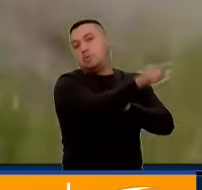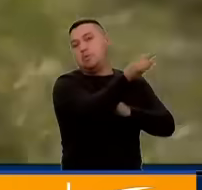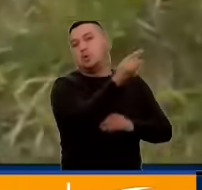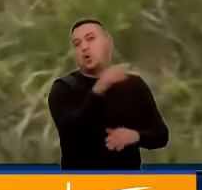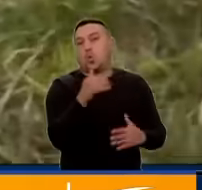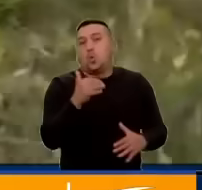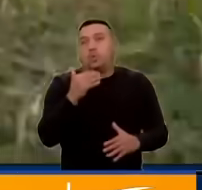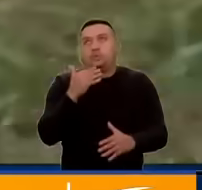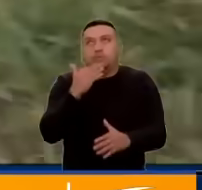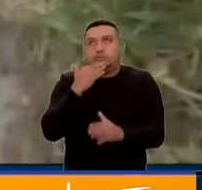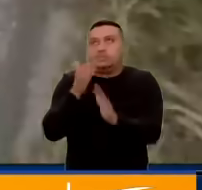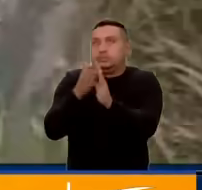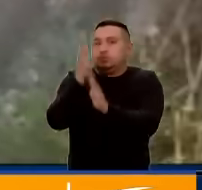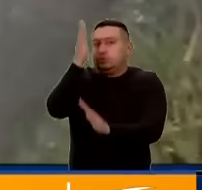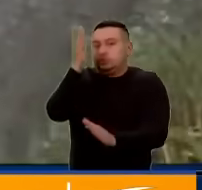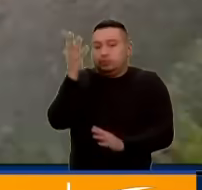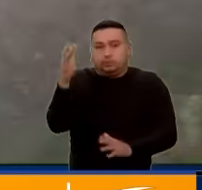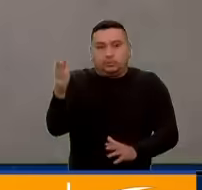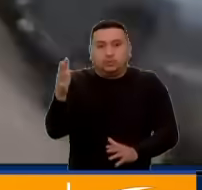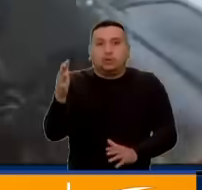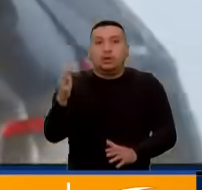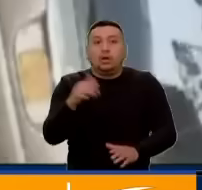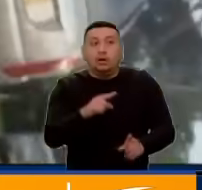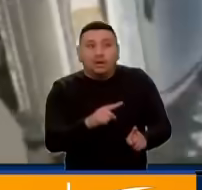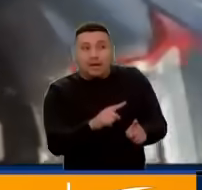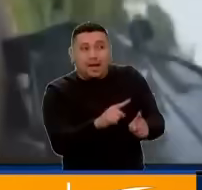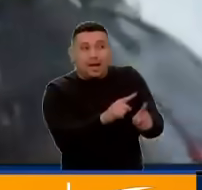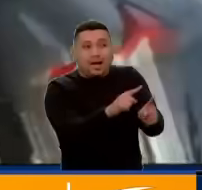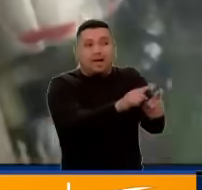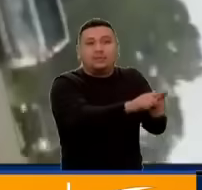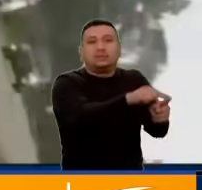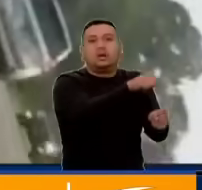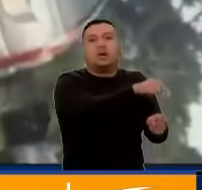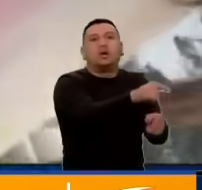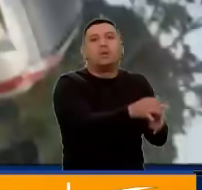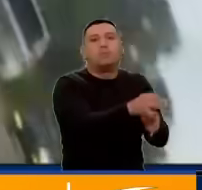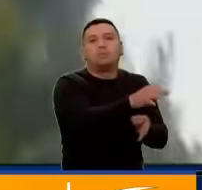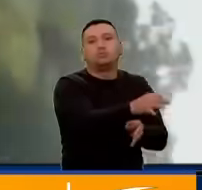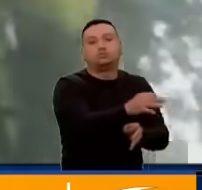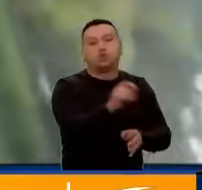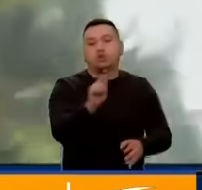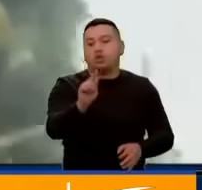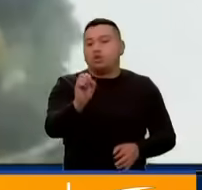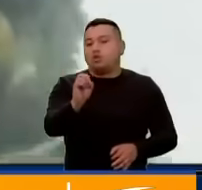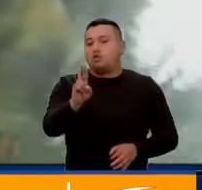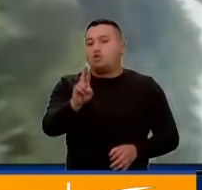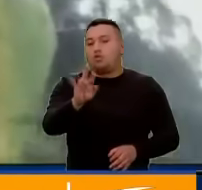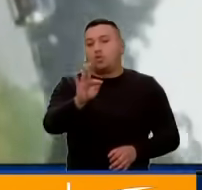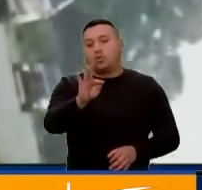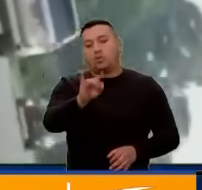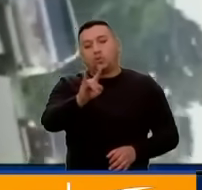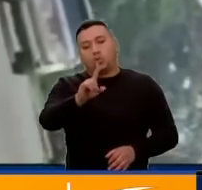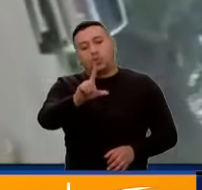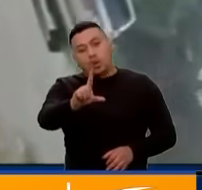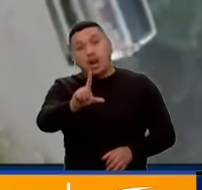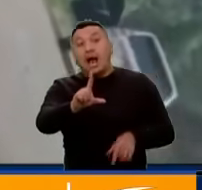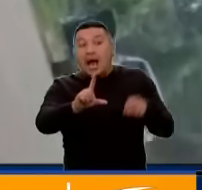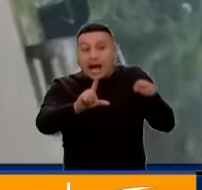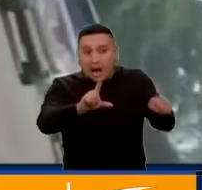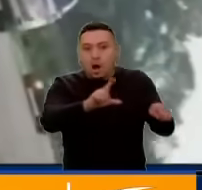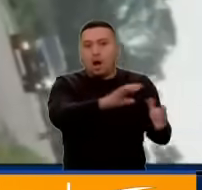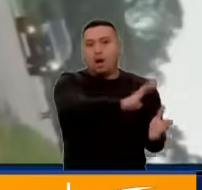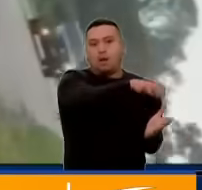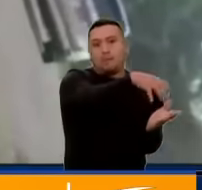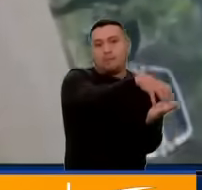por supuesto, la estación de policía más cercana es la del municipio de Fortul, con la cual